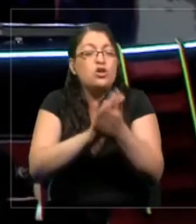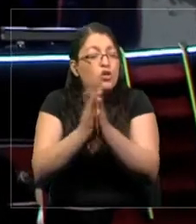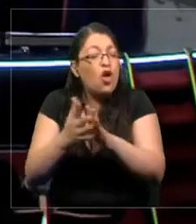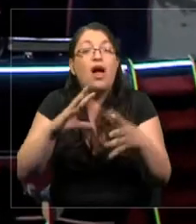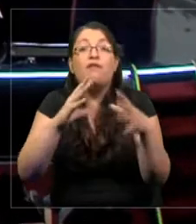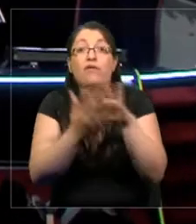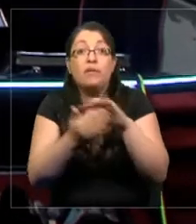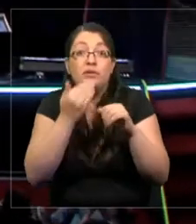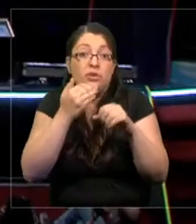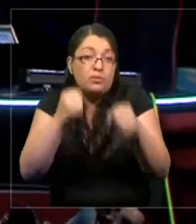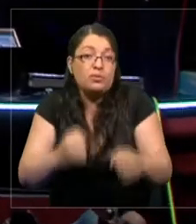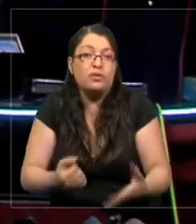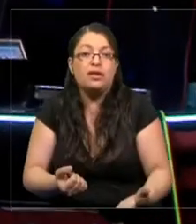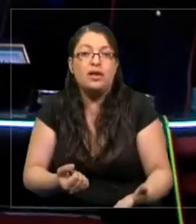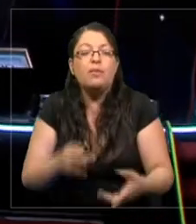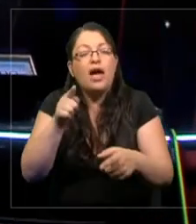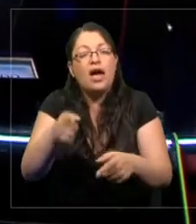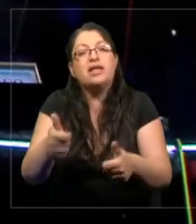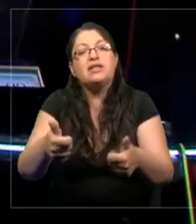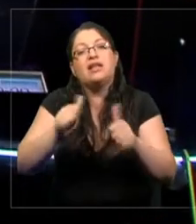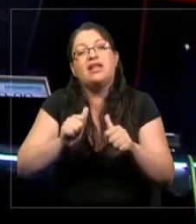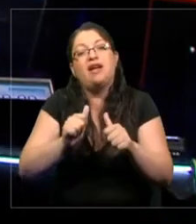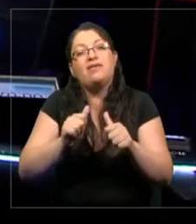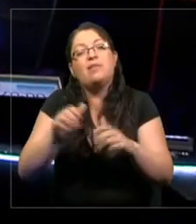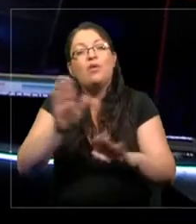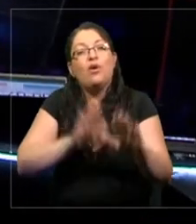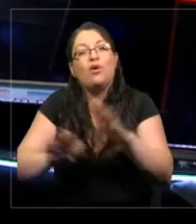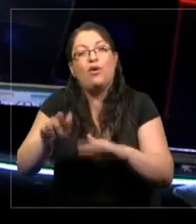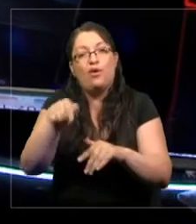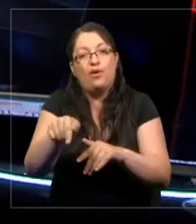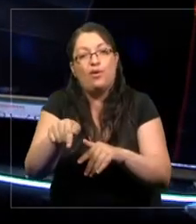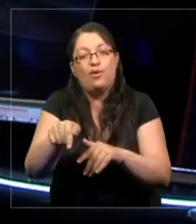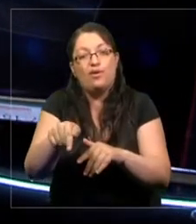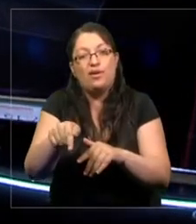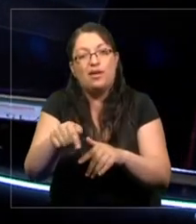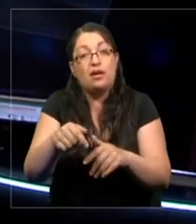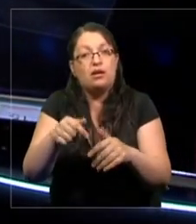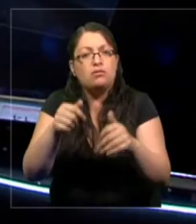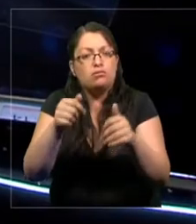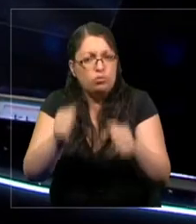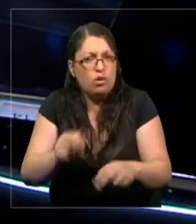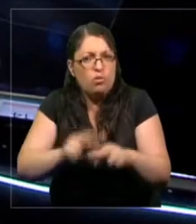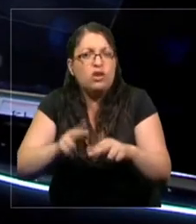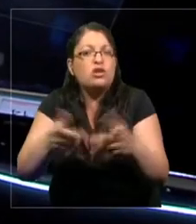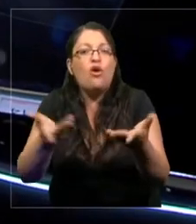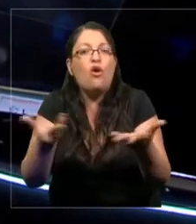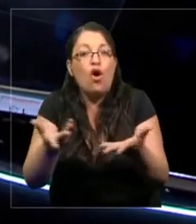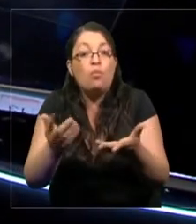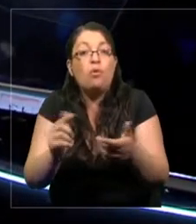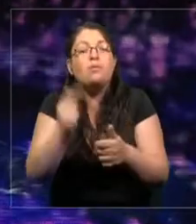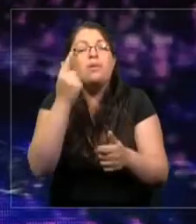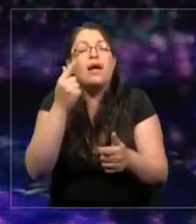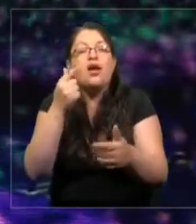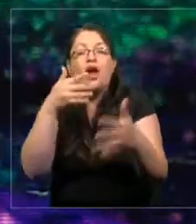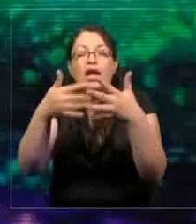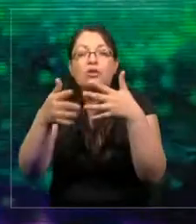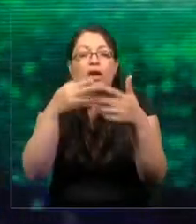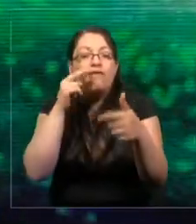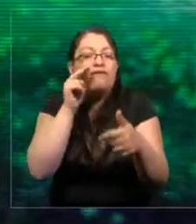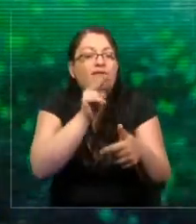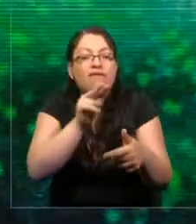posible ese es el desafío de la conservación para poder hacer esto tenemos que escuchar la voz de la naturaleza